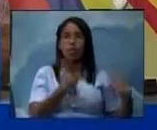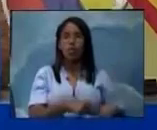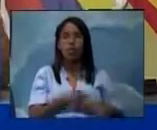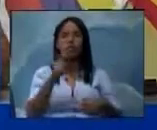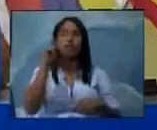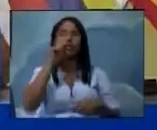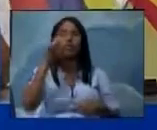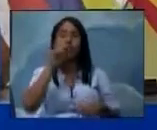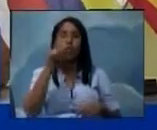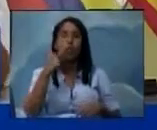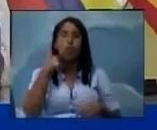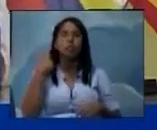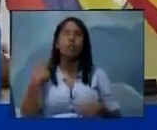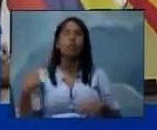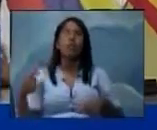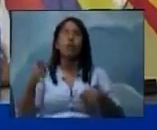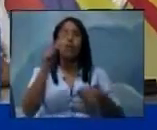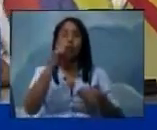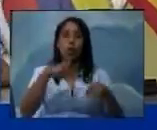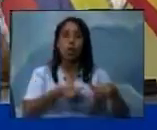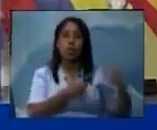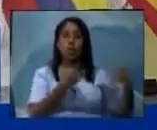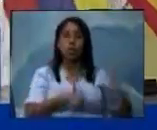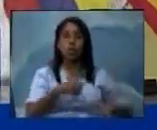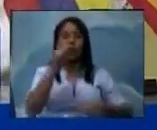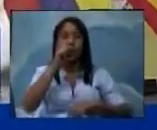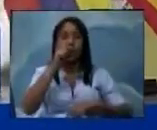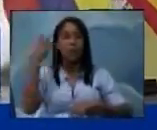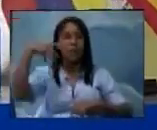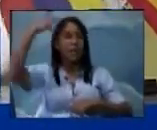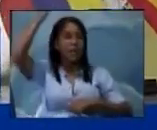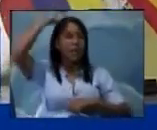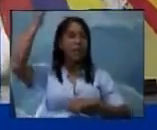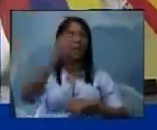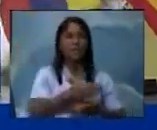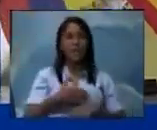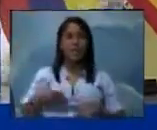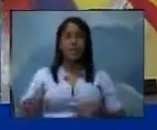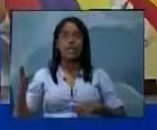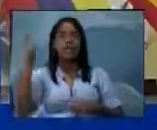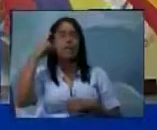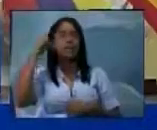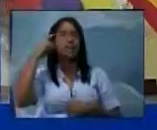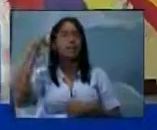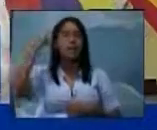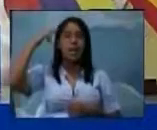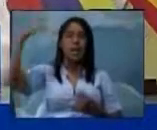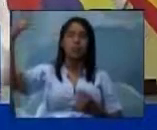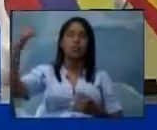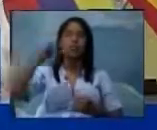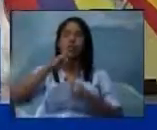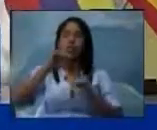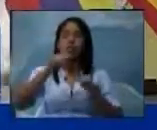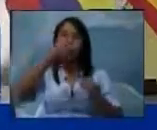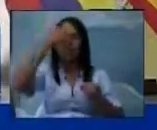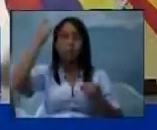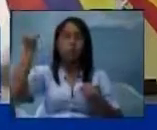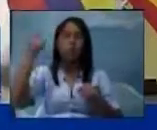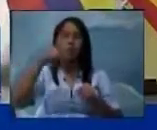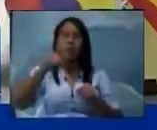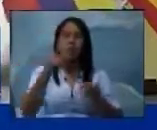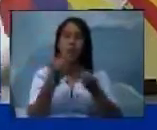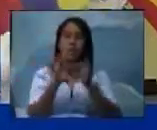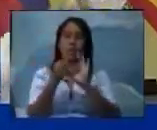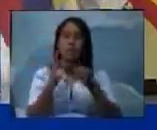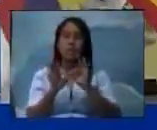del hombre. El corazón del hombre. El rey quería saber el sueño que se me olvidó y